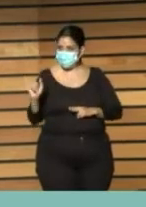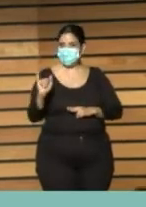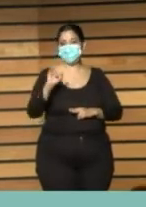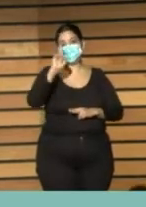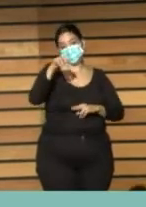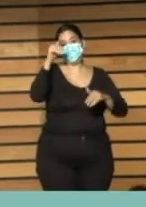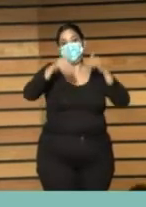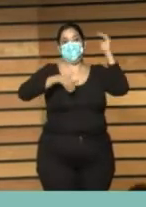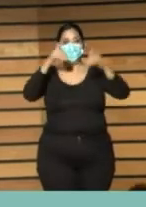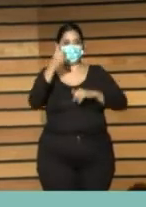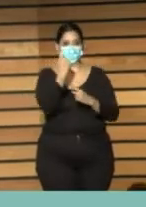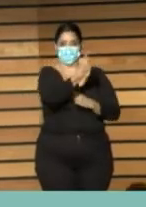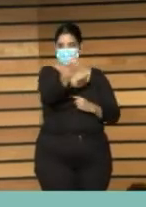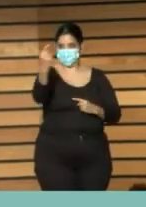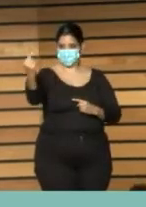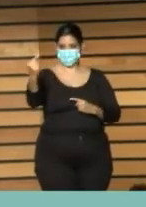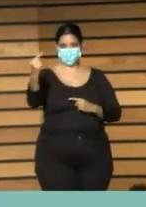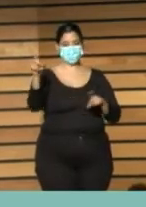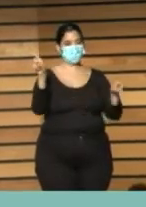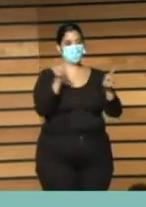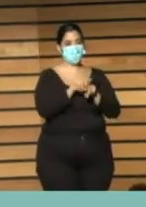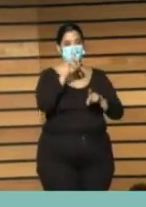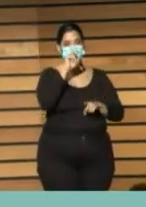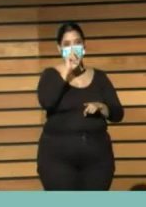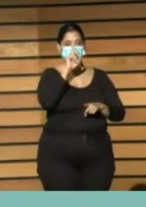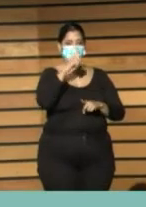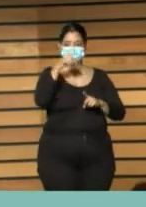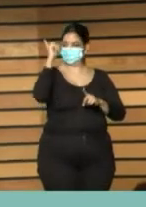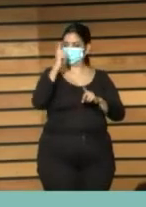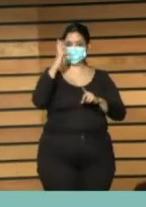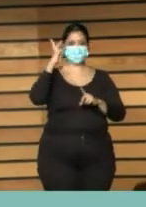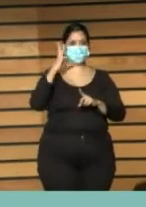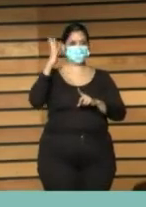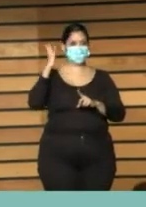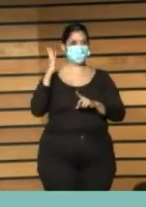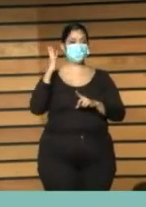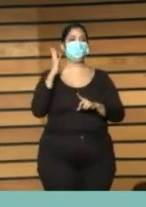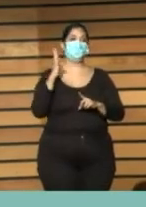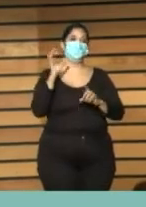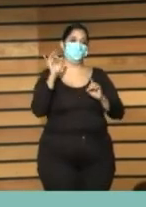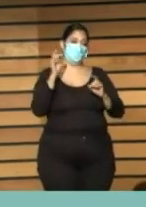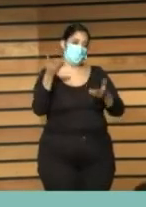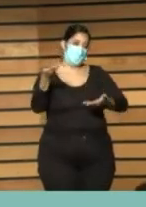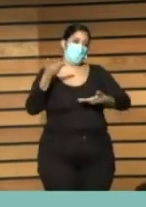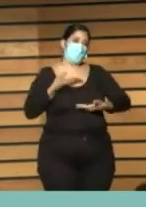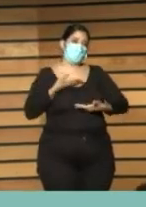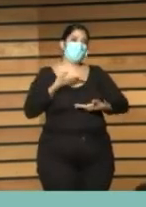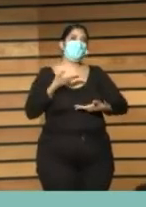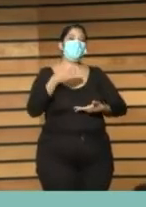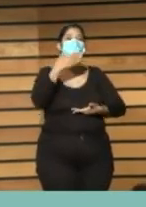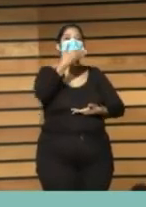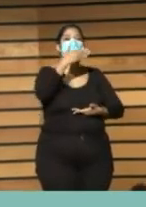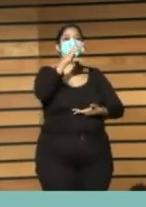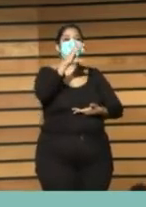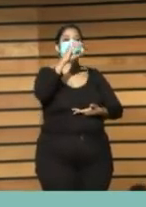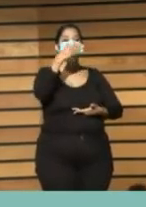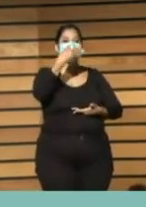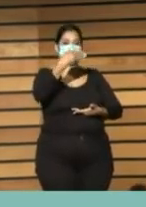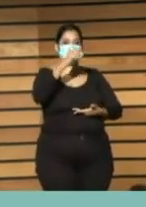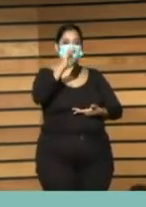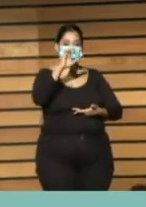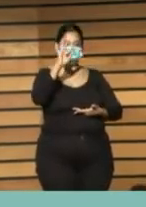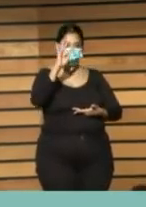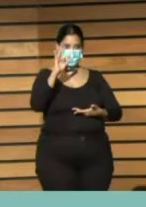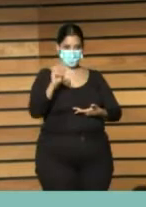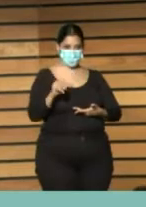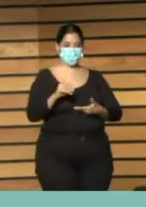votando. Al igual que otros años, para este premio hemos contado con la colaboración de SEDIC, quienes han patrocinado este premio ofreciendo a los ganadores